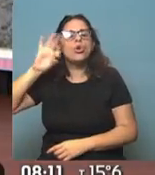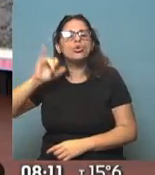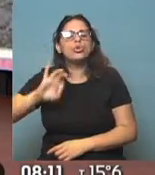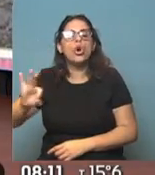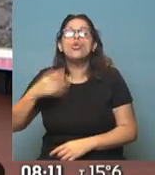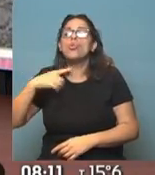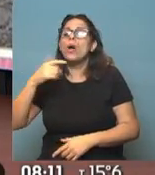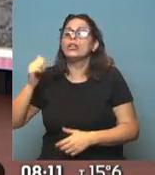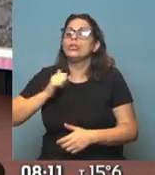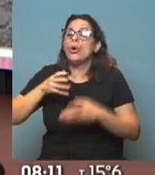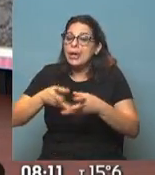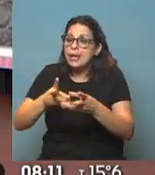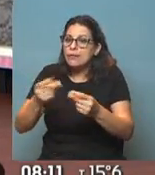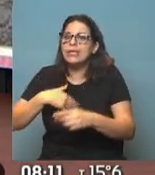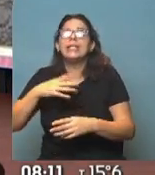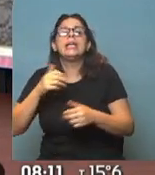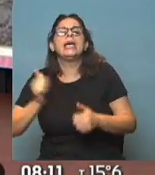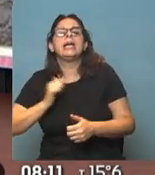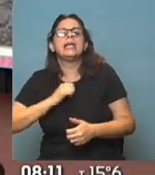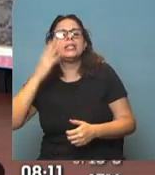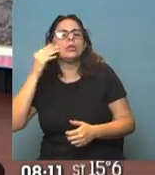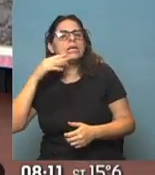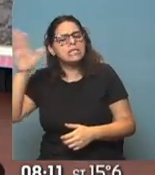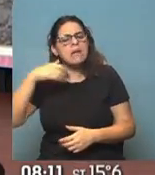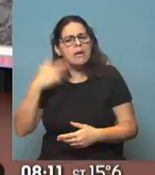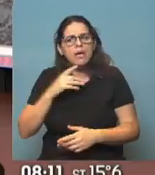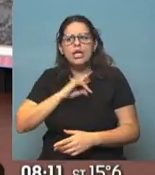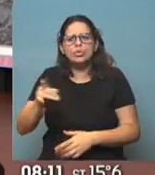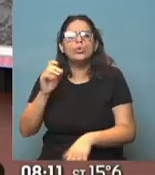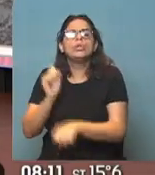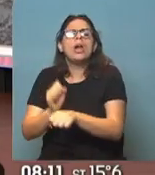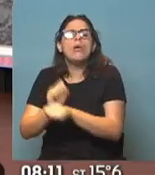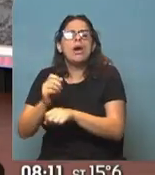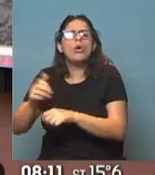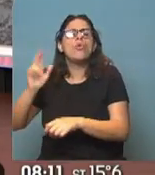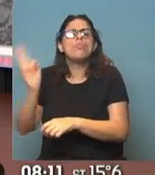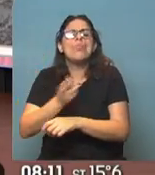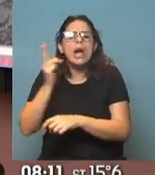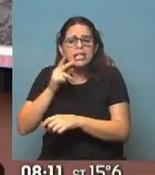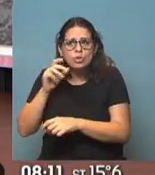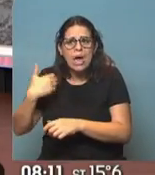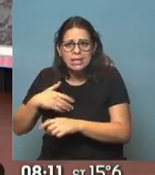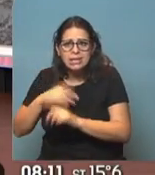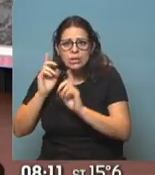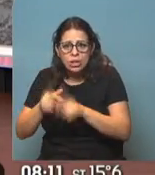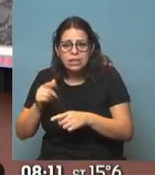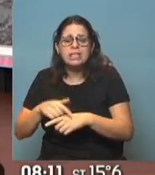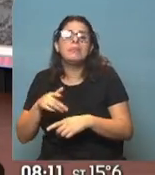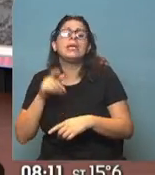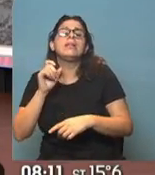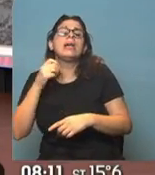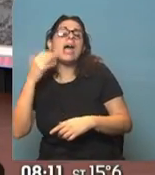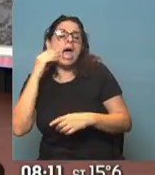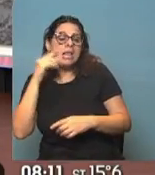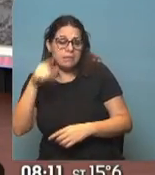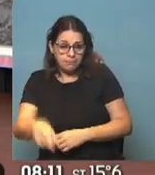guerra, el ejército inglés lo llama para que se ocupe de los muertos propios y de los muertos del enemigo, nuestros muertos, nuestros soldados,